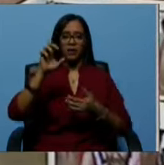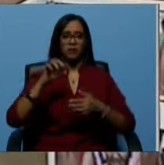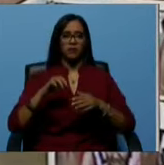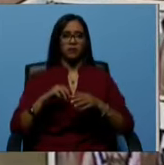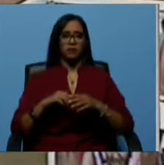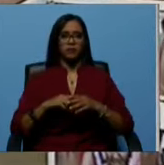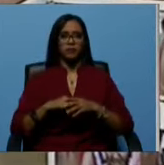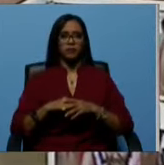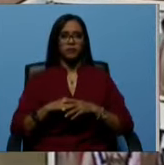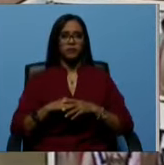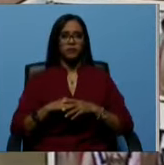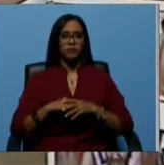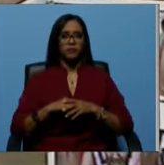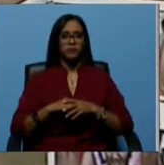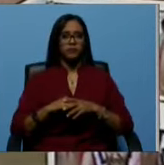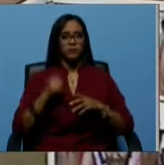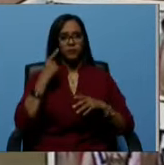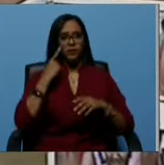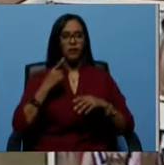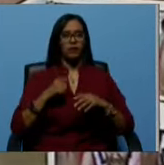Mire,